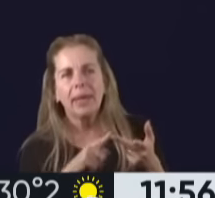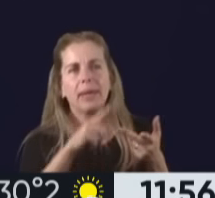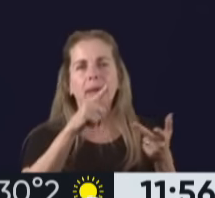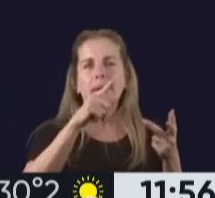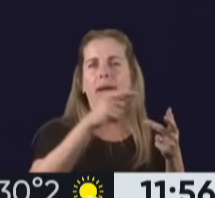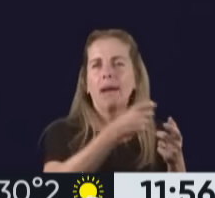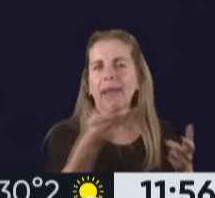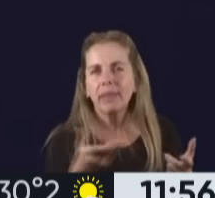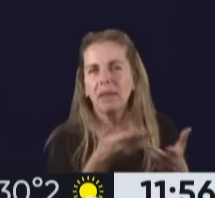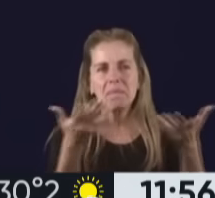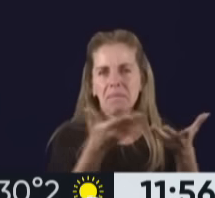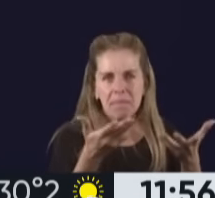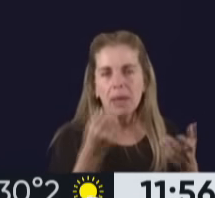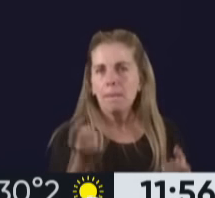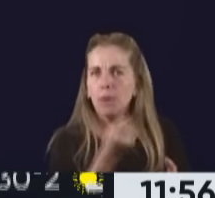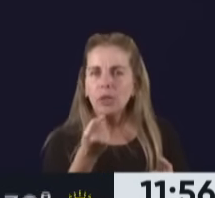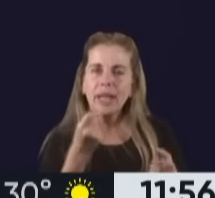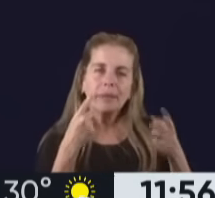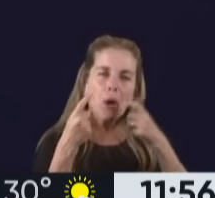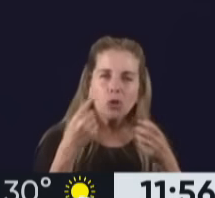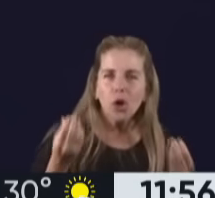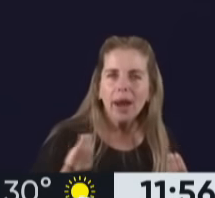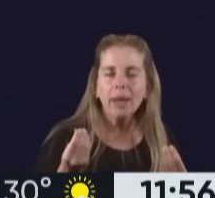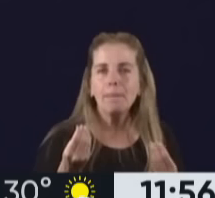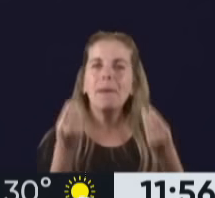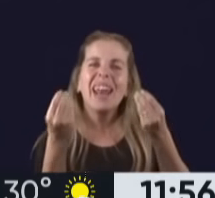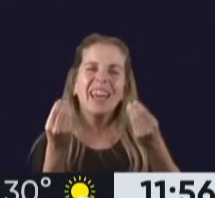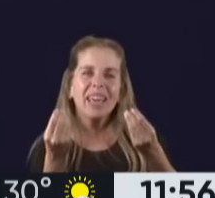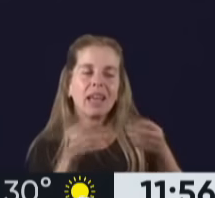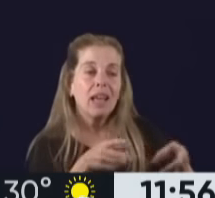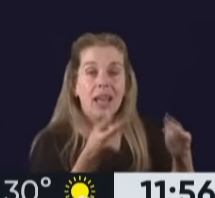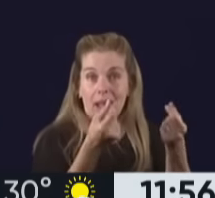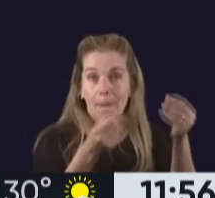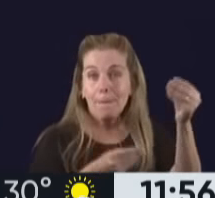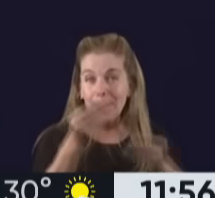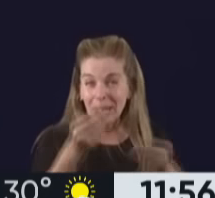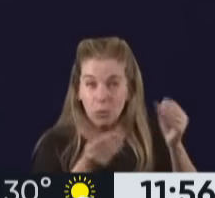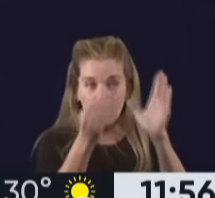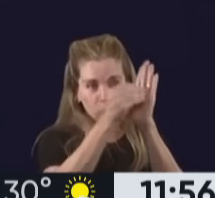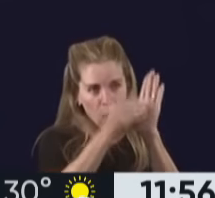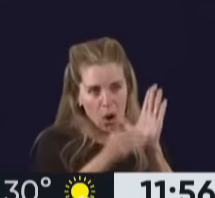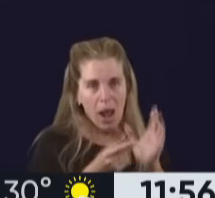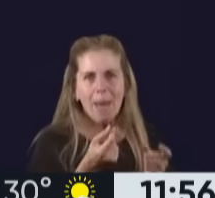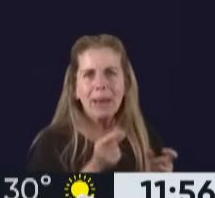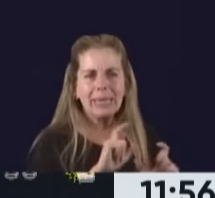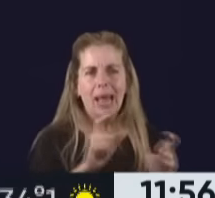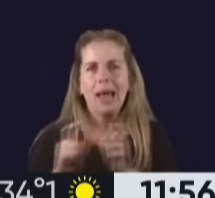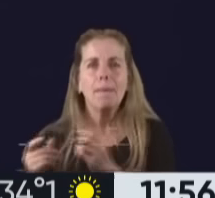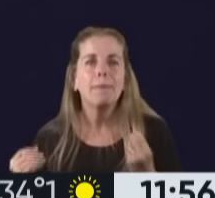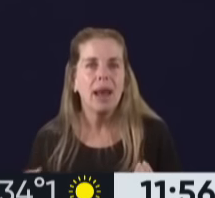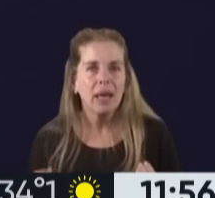cuanto no se evalúe, no se audite y no se corrija los desvíos que pueda tener la administración del presupuesto del que ya dispone. Por lo tanto,